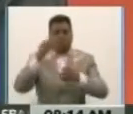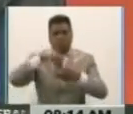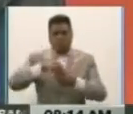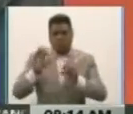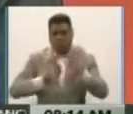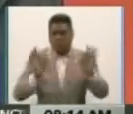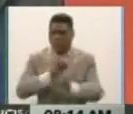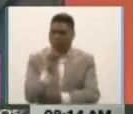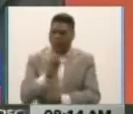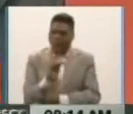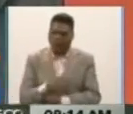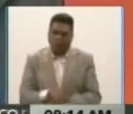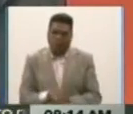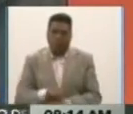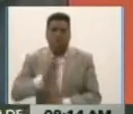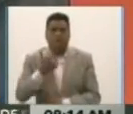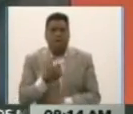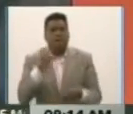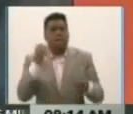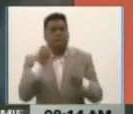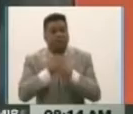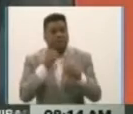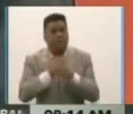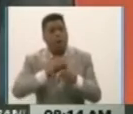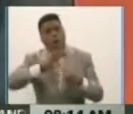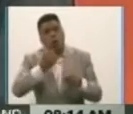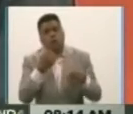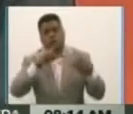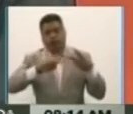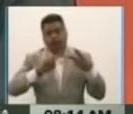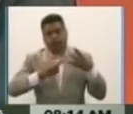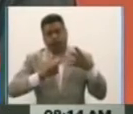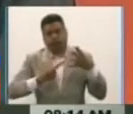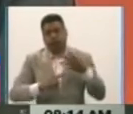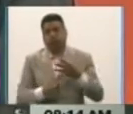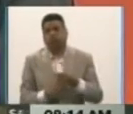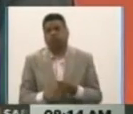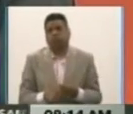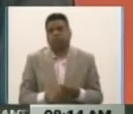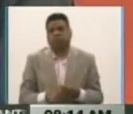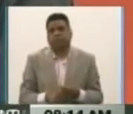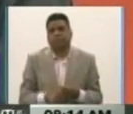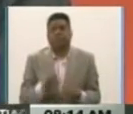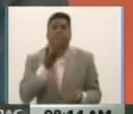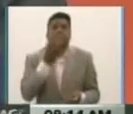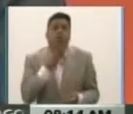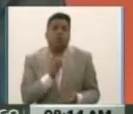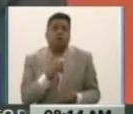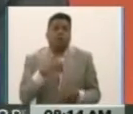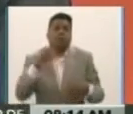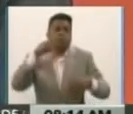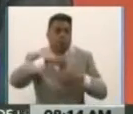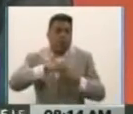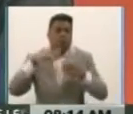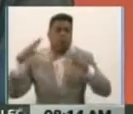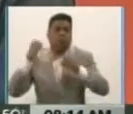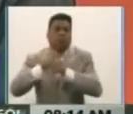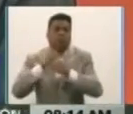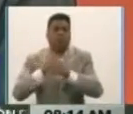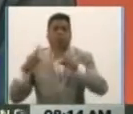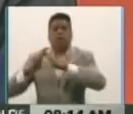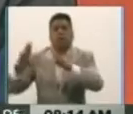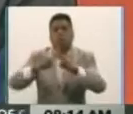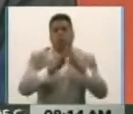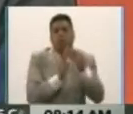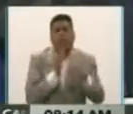también de todas estas líneas de trabajo, líneas de acción que tenemos desde el Ministerio del Poder Popular para la Cultura, por ejemplo, en el trabajo con las comunidades, en ir a las